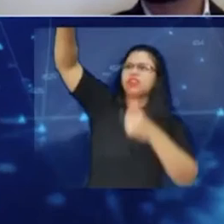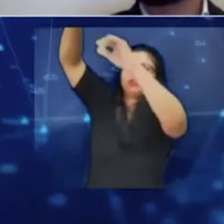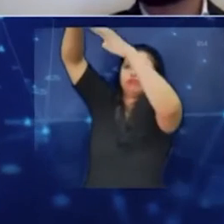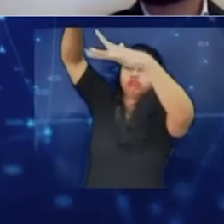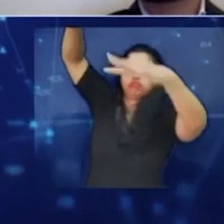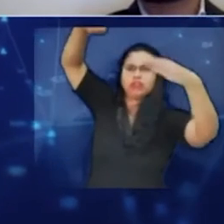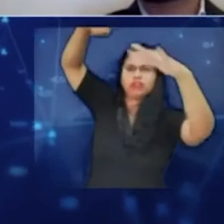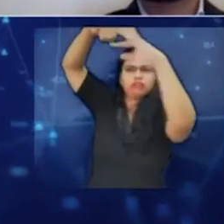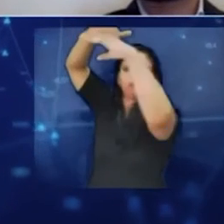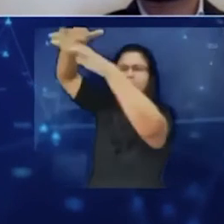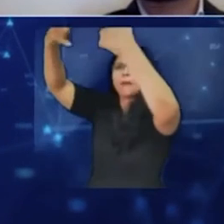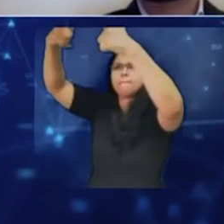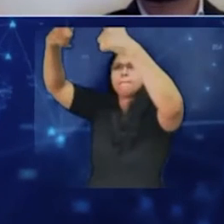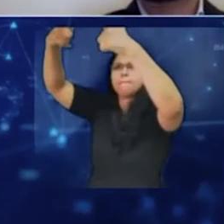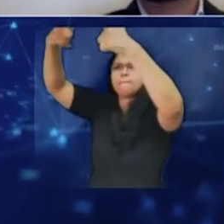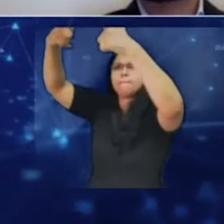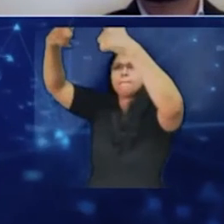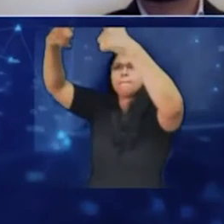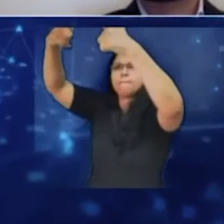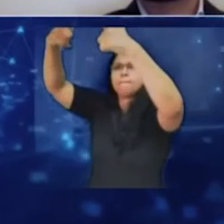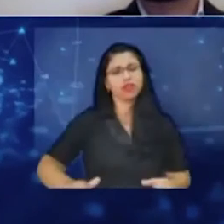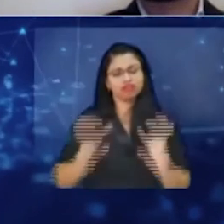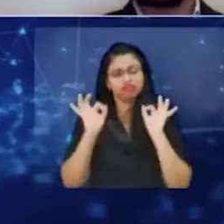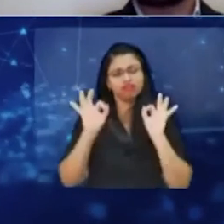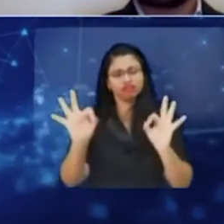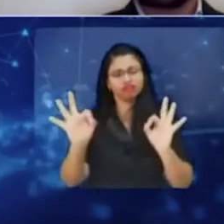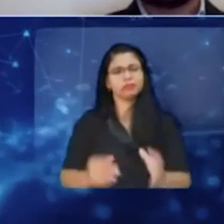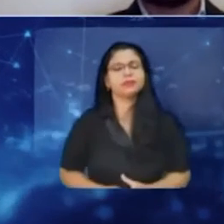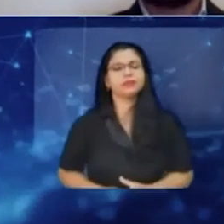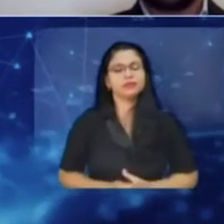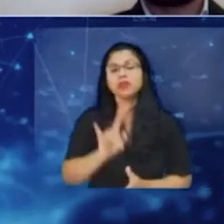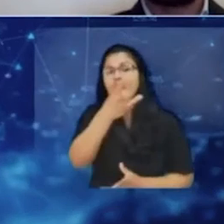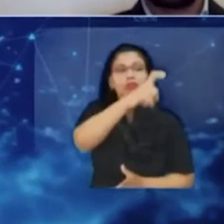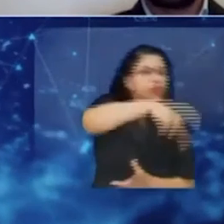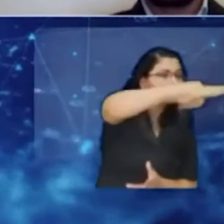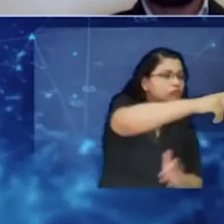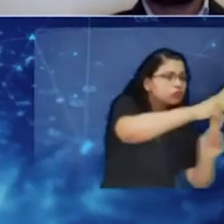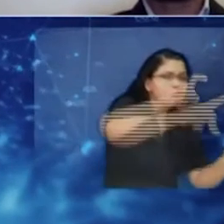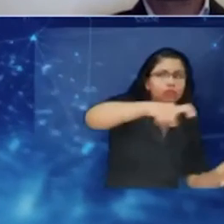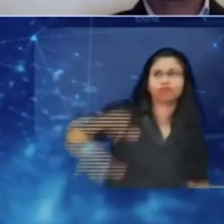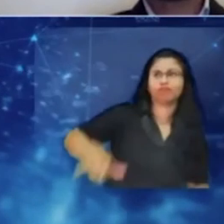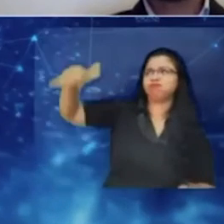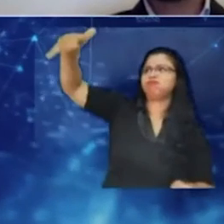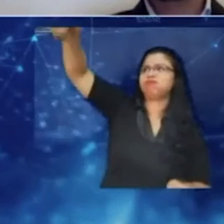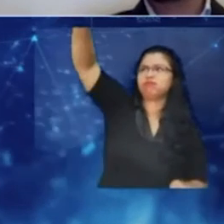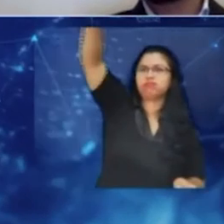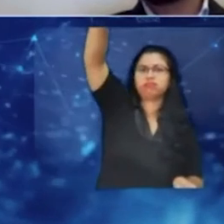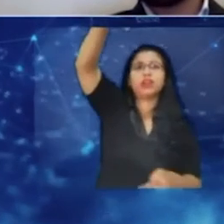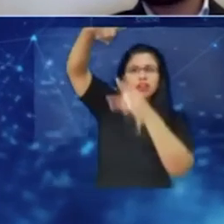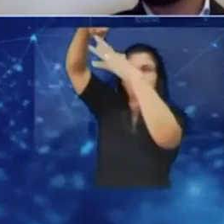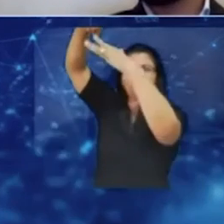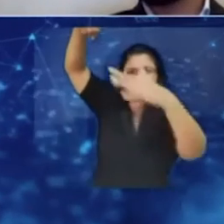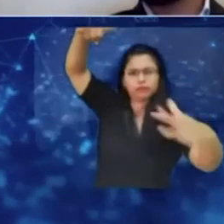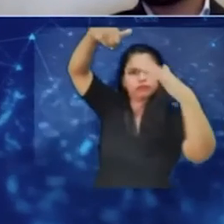que además son capaces de asignar dinámicamente según la demanda y throughput.